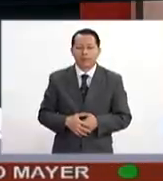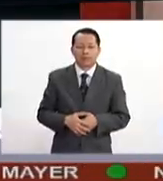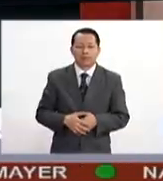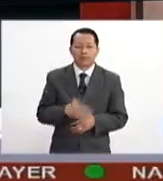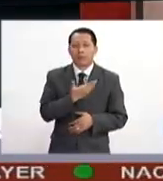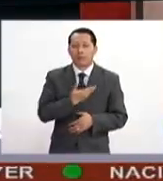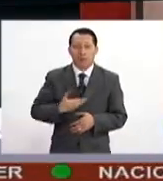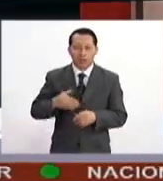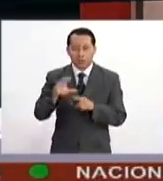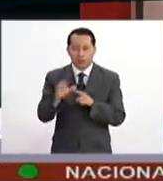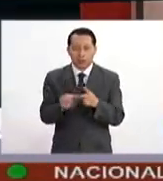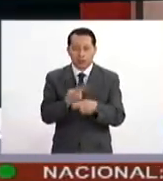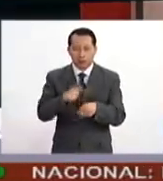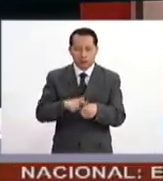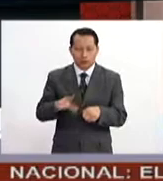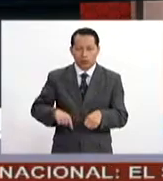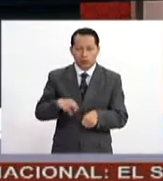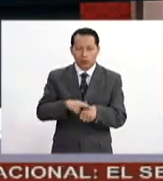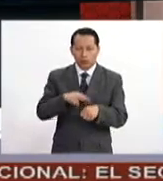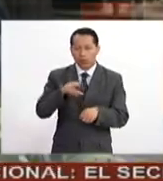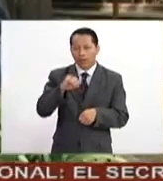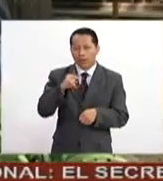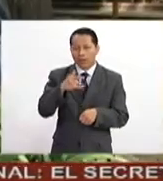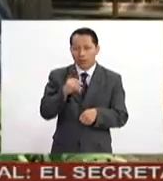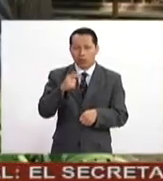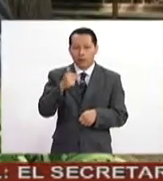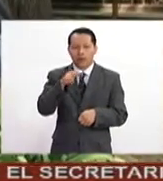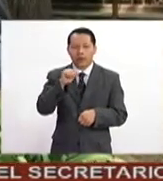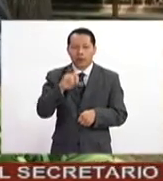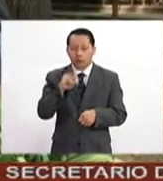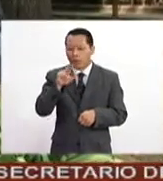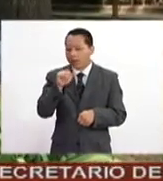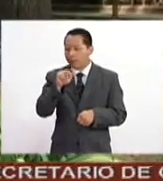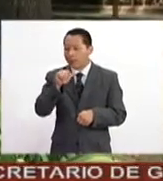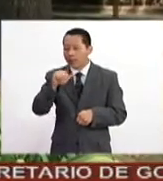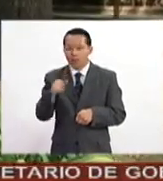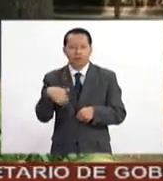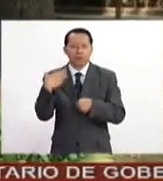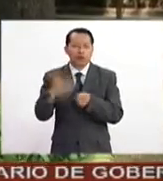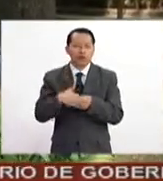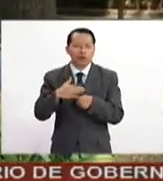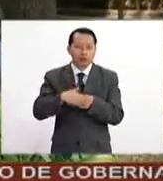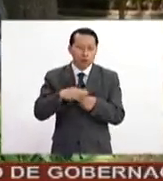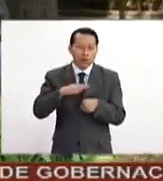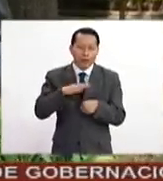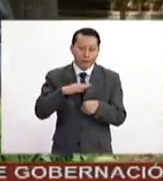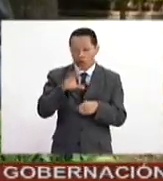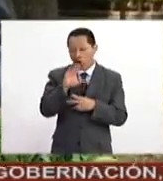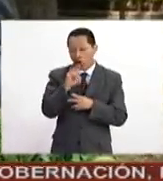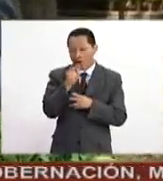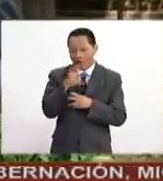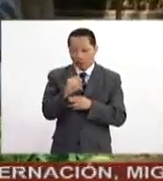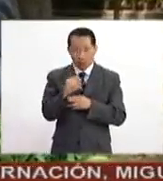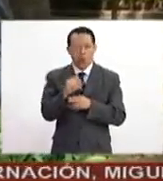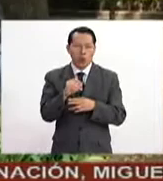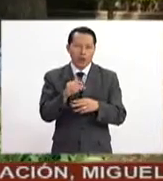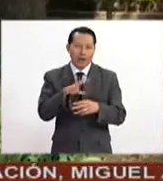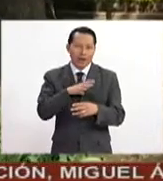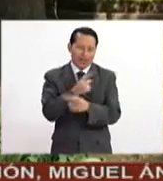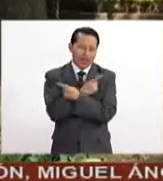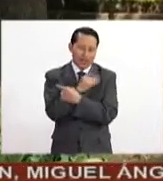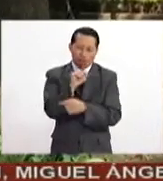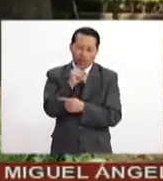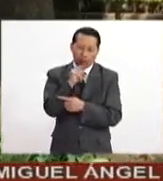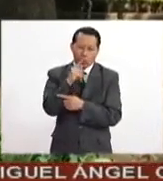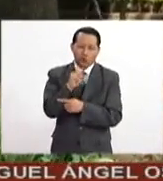El presidente de la Comisión Nacional de Gobernadores, la CONAGO, Graco Ramírez, va a presentar un código de conducta para la actuación de los mandatarios